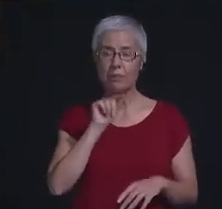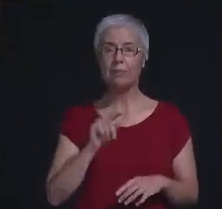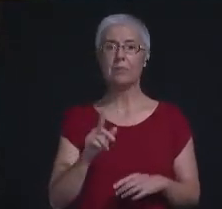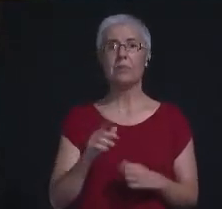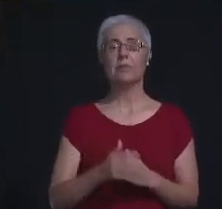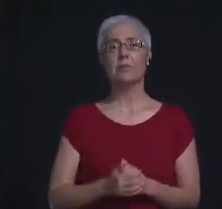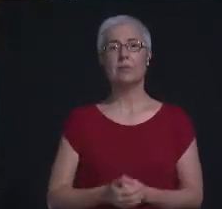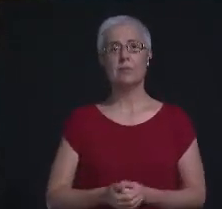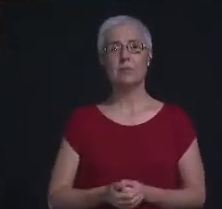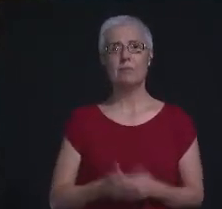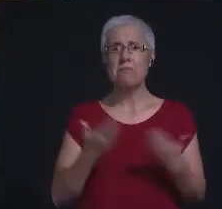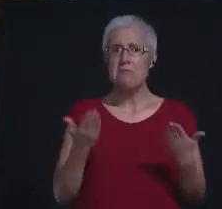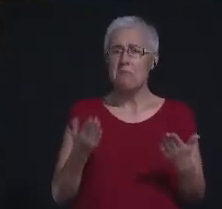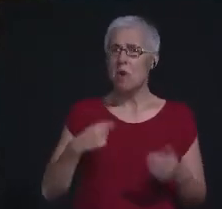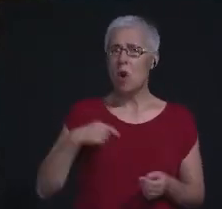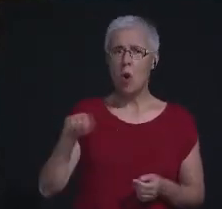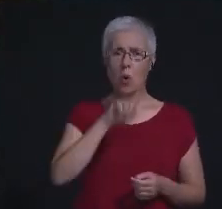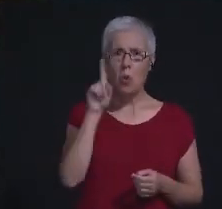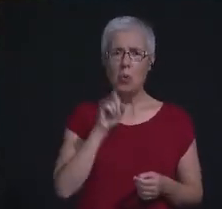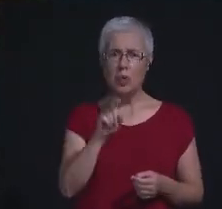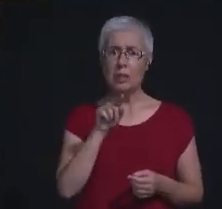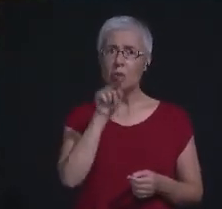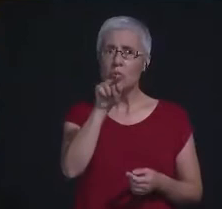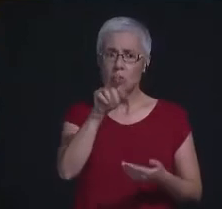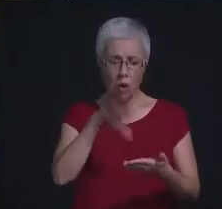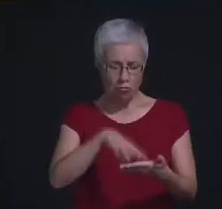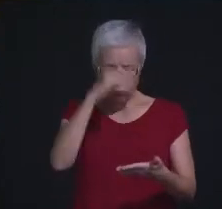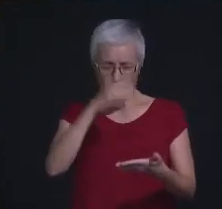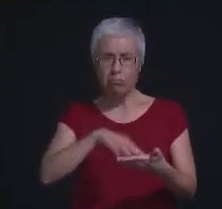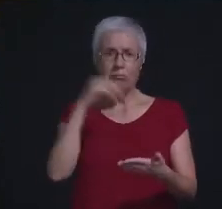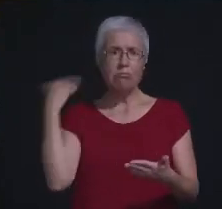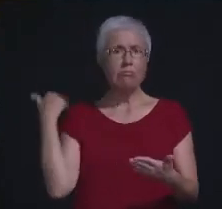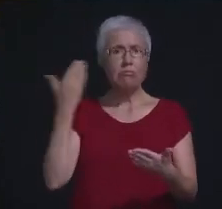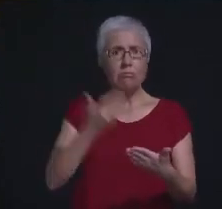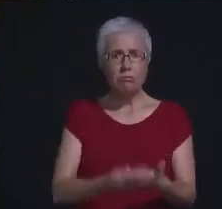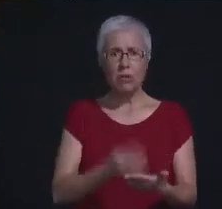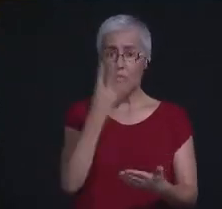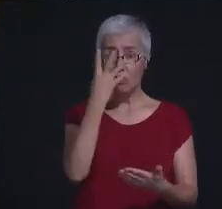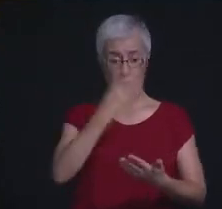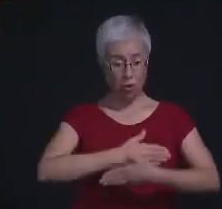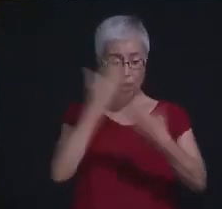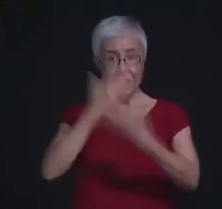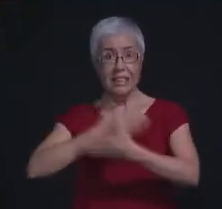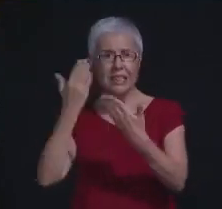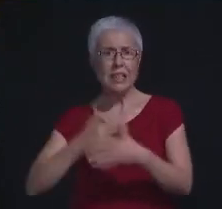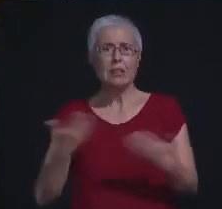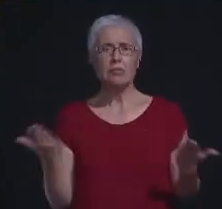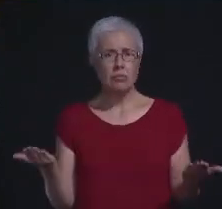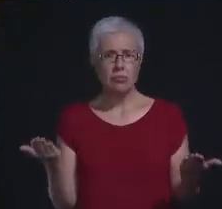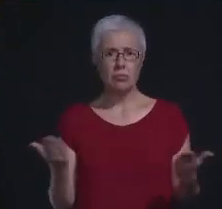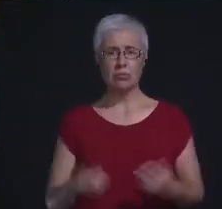gustaría conocer, Xavi, ¿cuáles han sido tus aprendizajes después de estos 4 días tan intensos de Impact